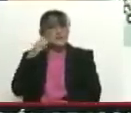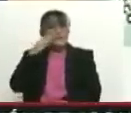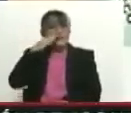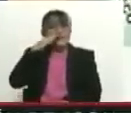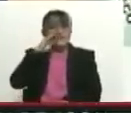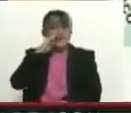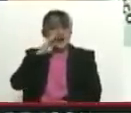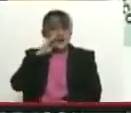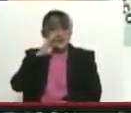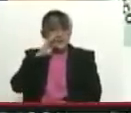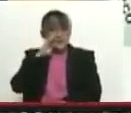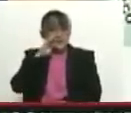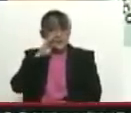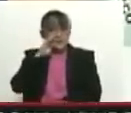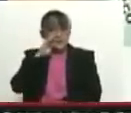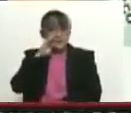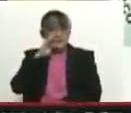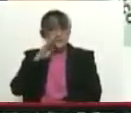por